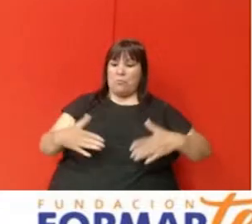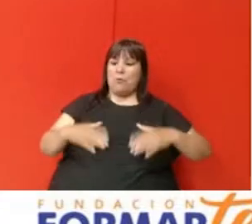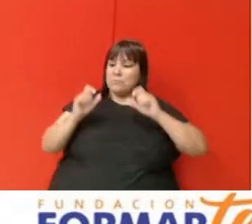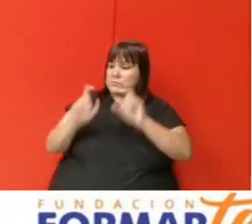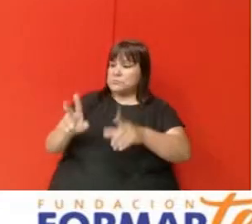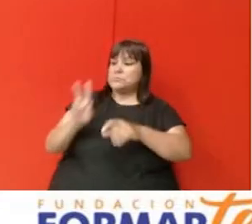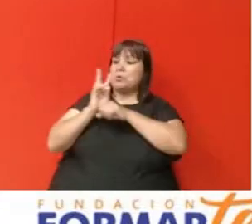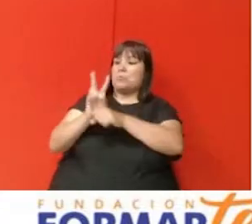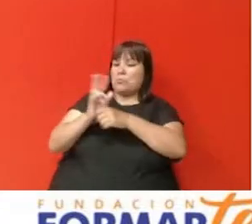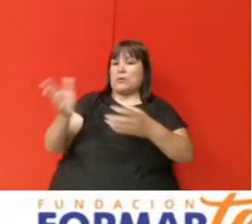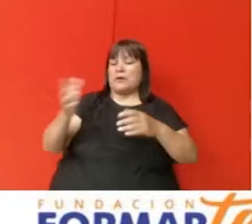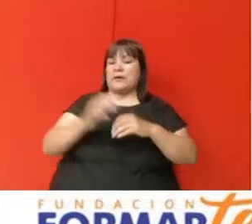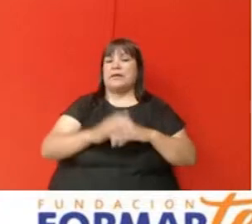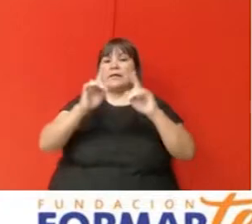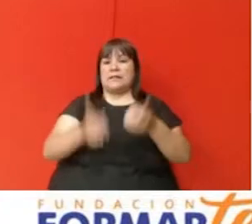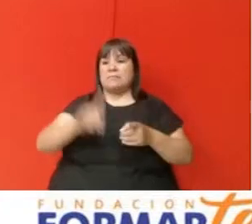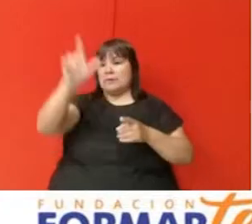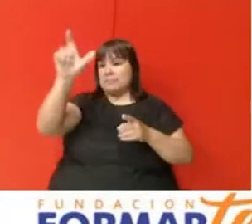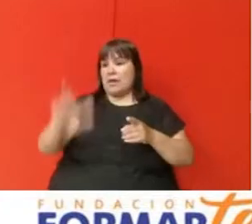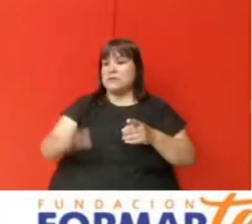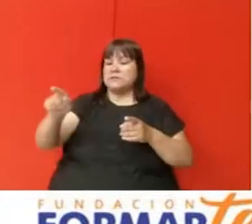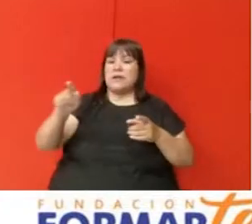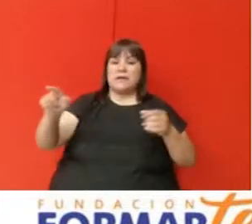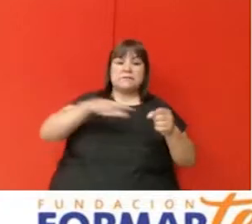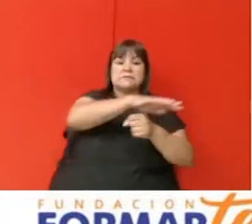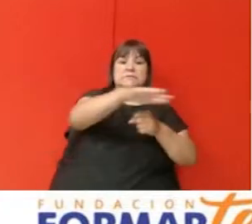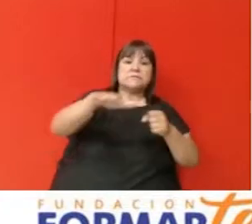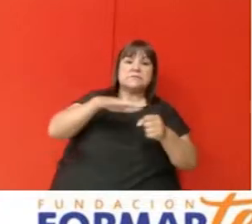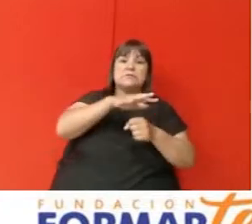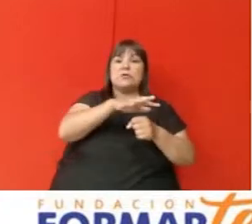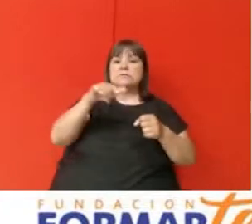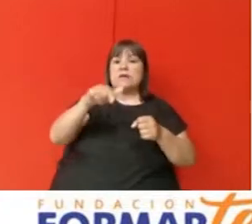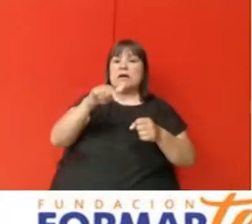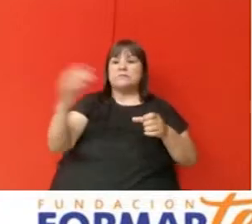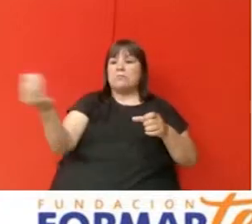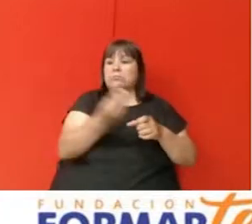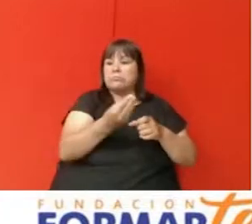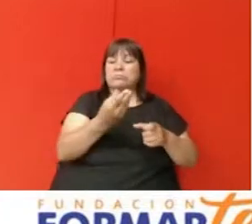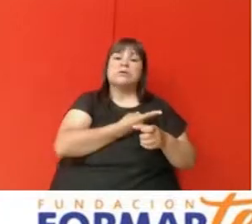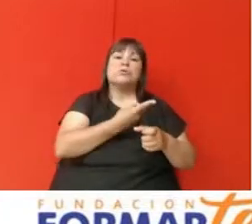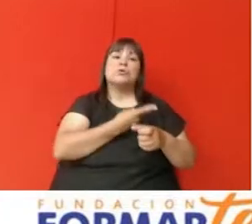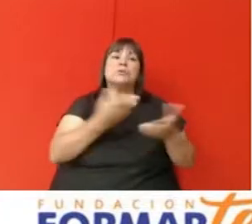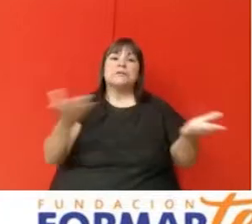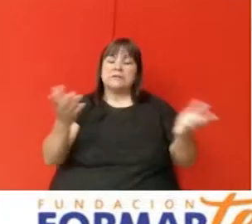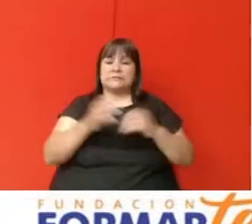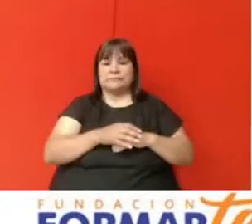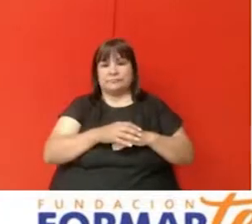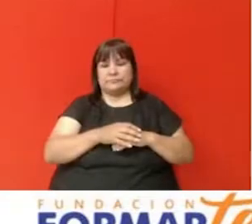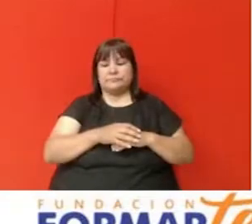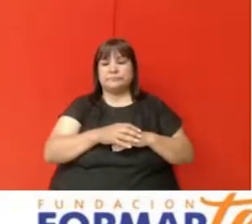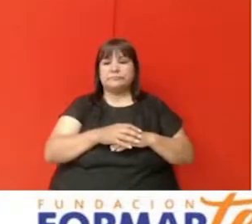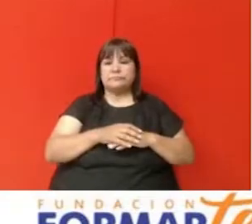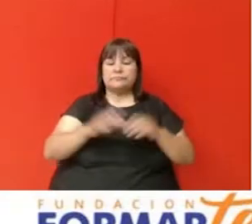el ambiente donde se mueve esa persona, donde dice y se refiere al entorno físico donde se brinda la atención, como por